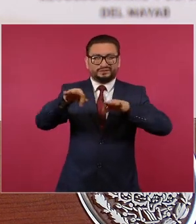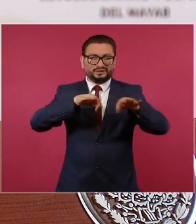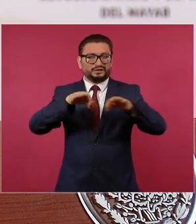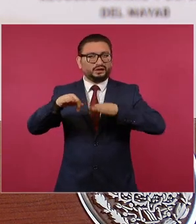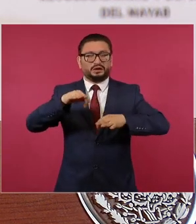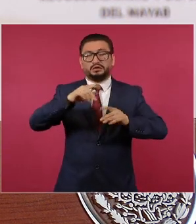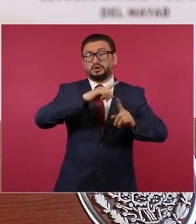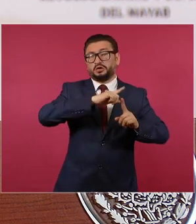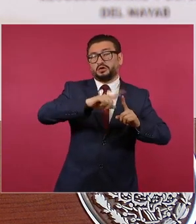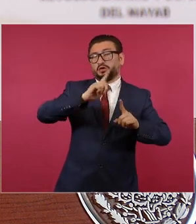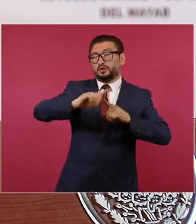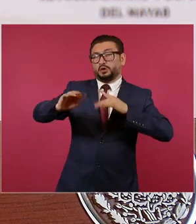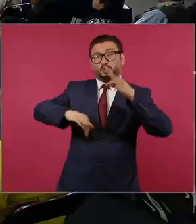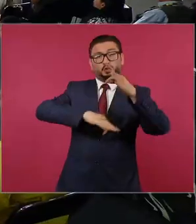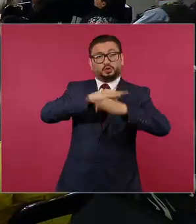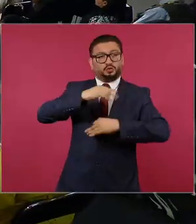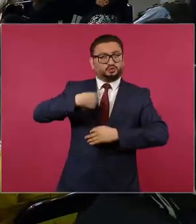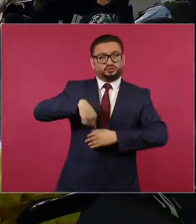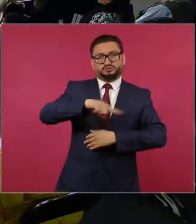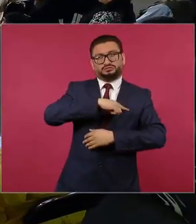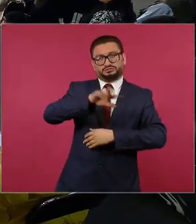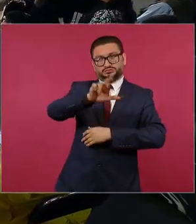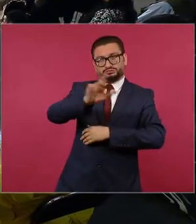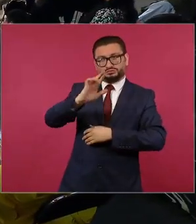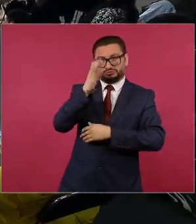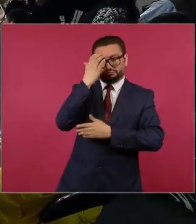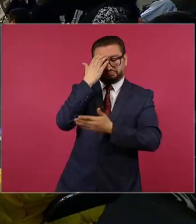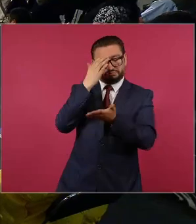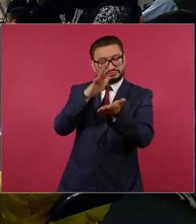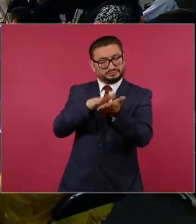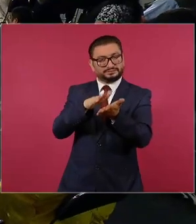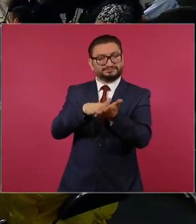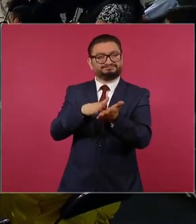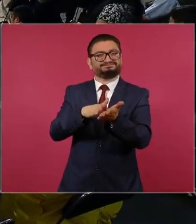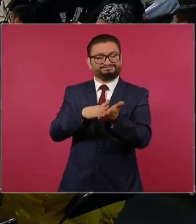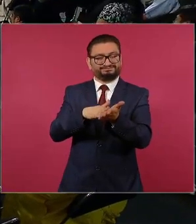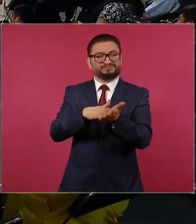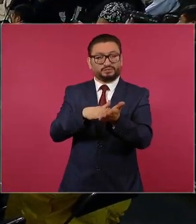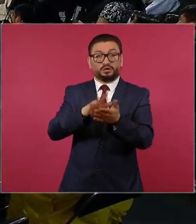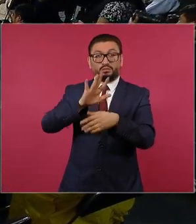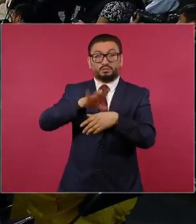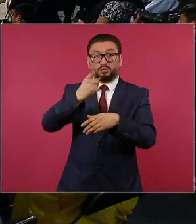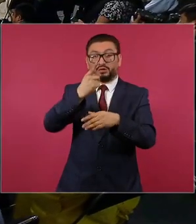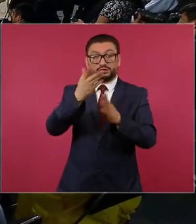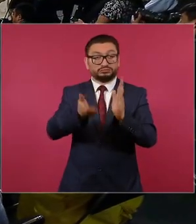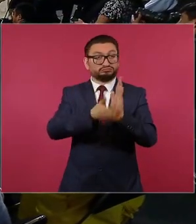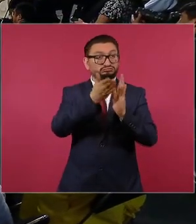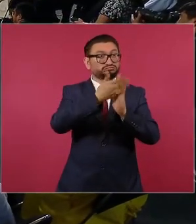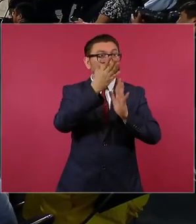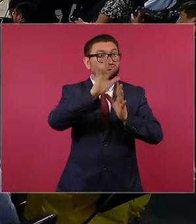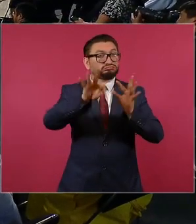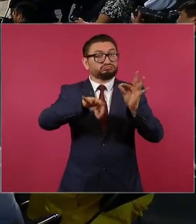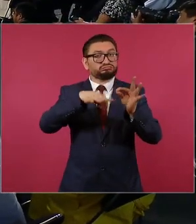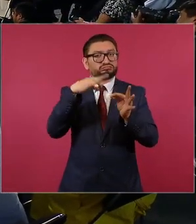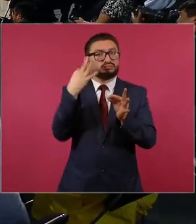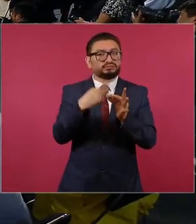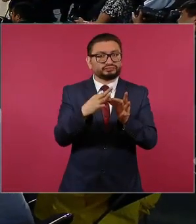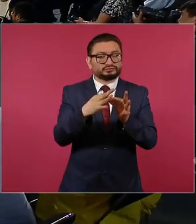Para todos ellos nuestro reconocimiento, porque se termina una obra importante